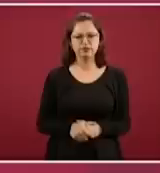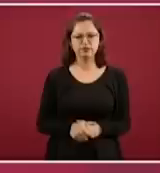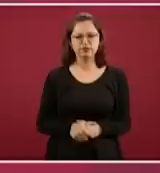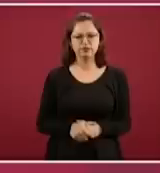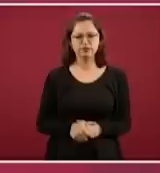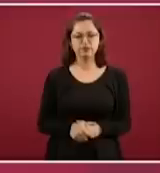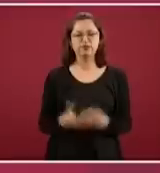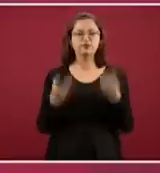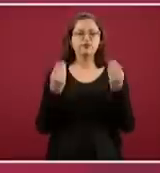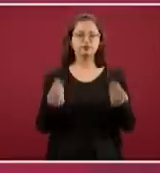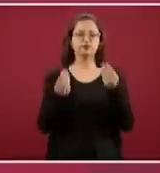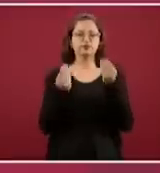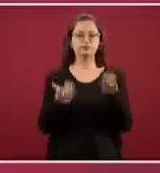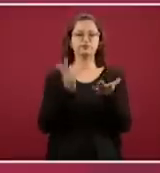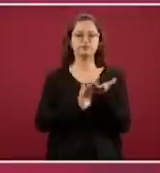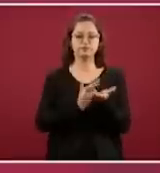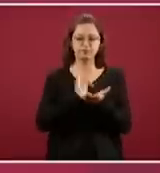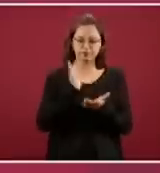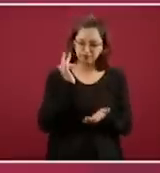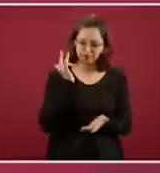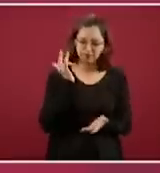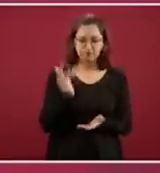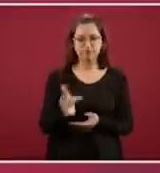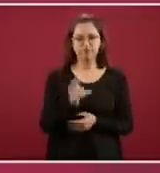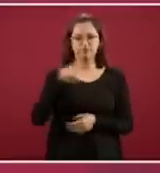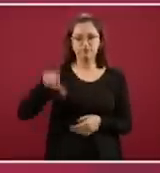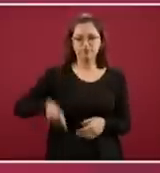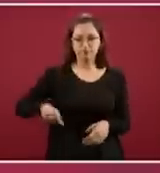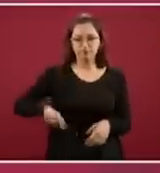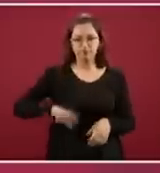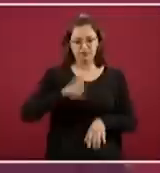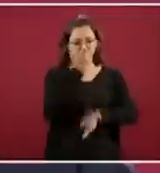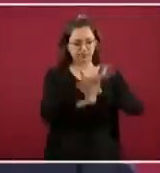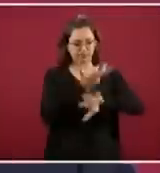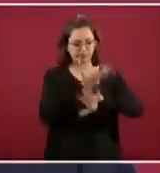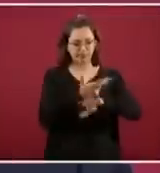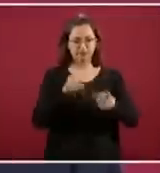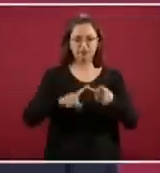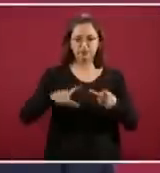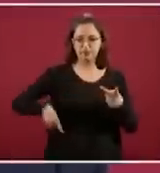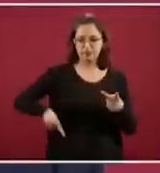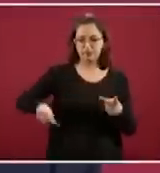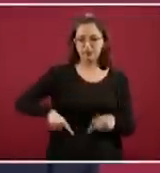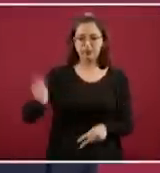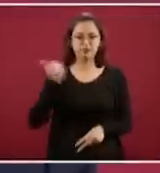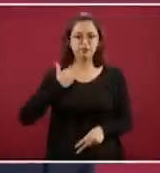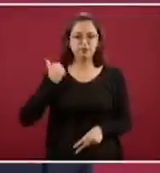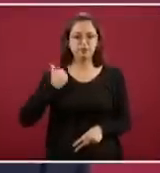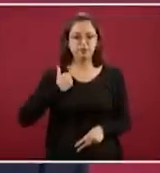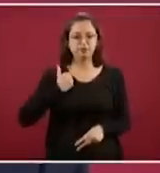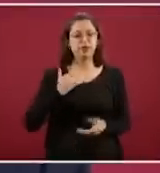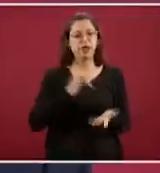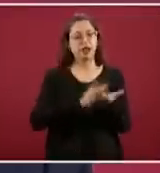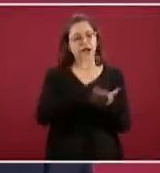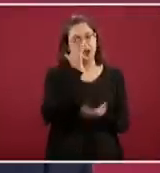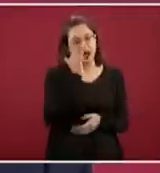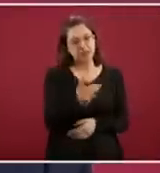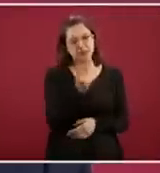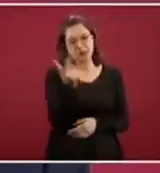Nosotros agradecemos mucho al gobierno de Estados Unidos, al gobierno de Canadá, que